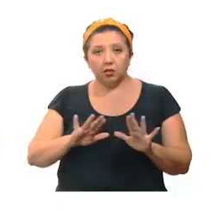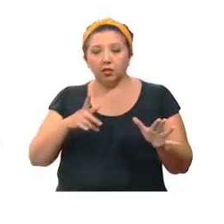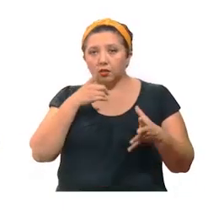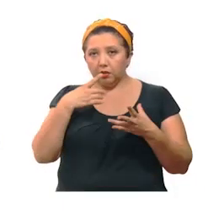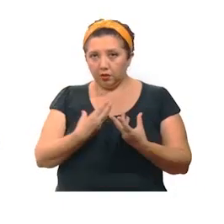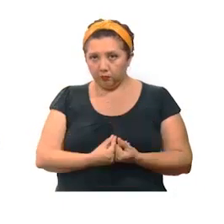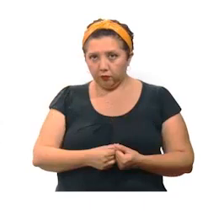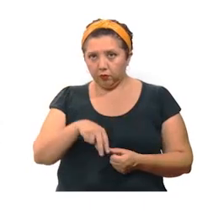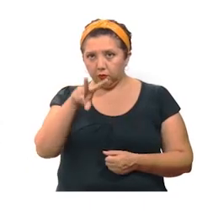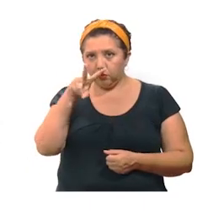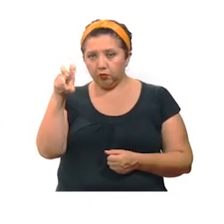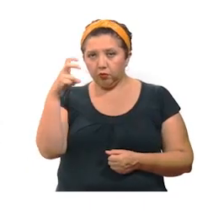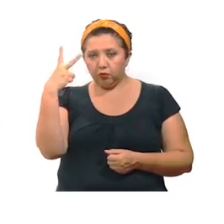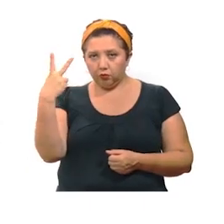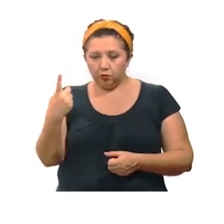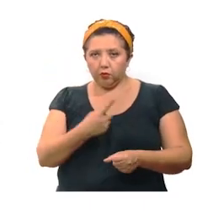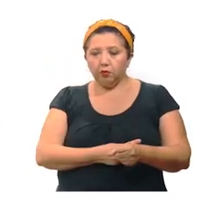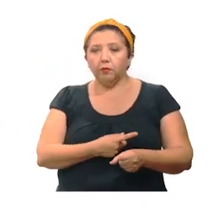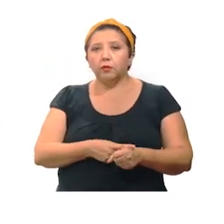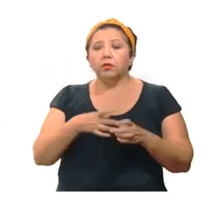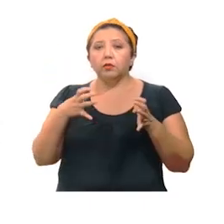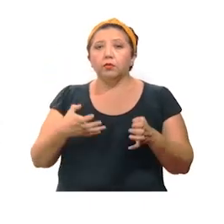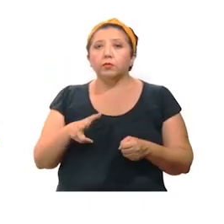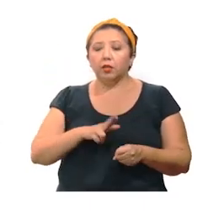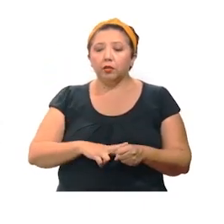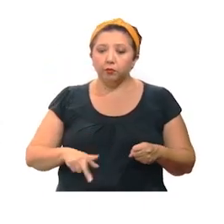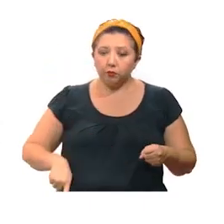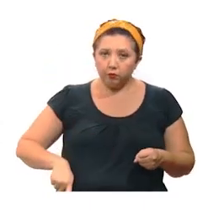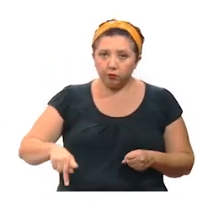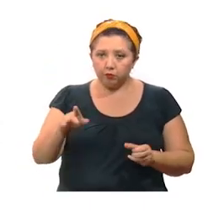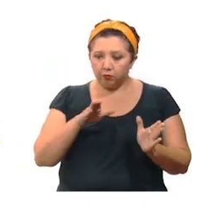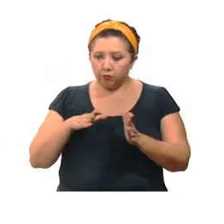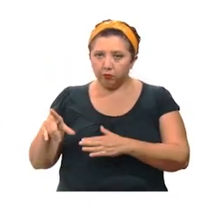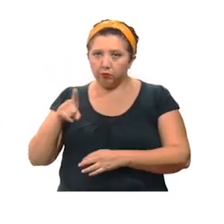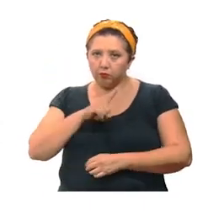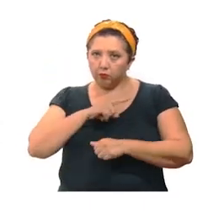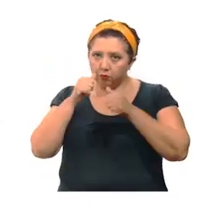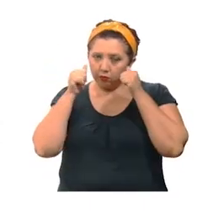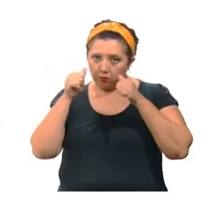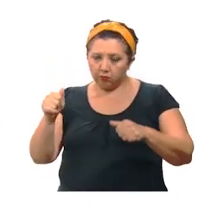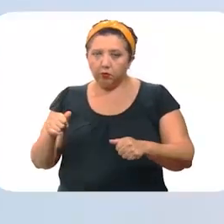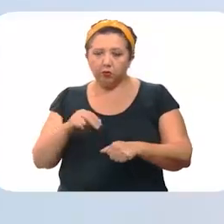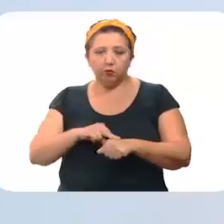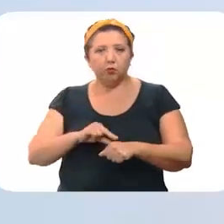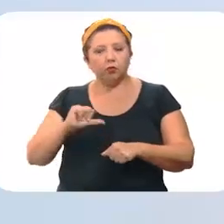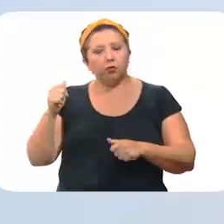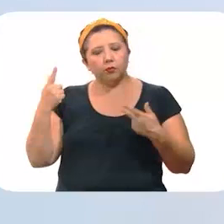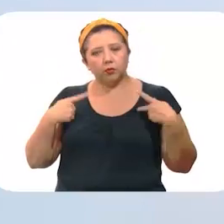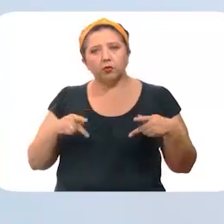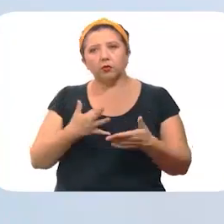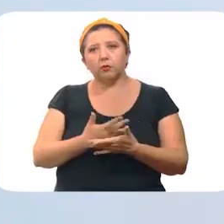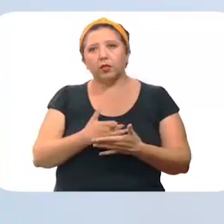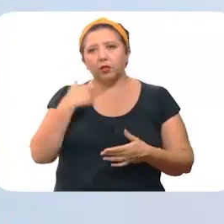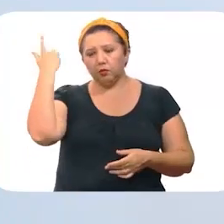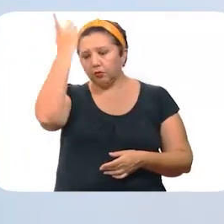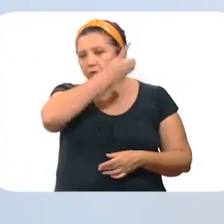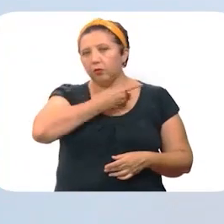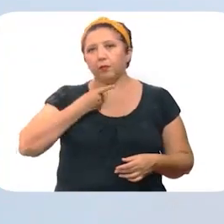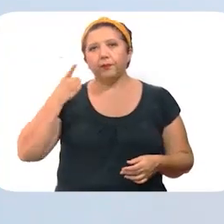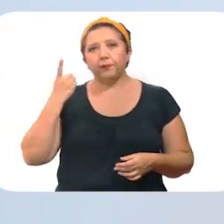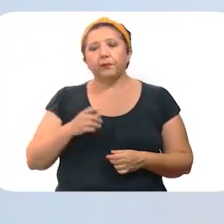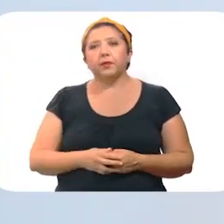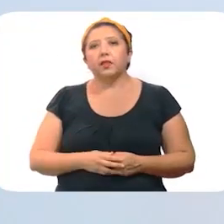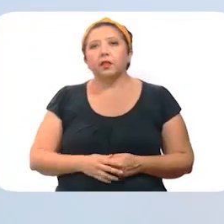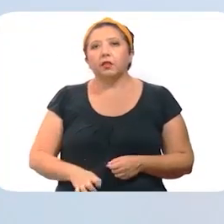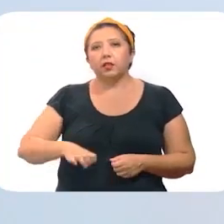ya mencionamos, 202 de los casos positivos están en hospitales públicos y en aislamiento total. Hay otros pacientes a la espera de